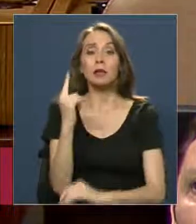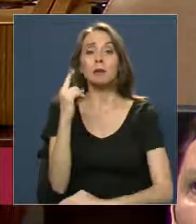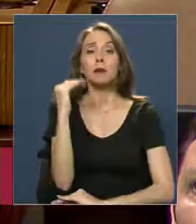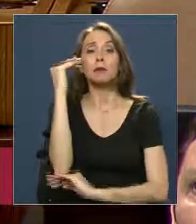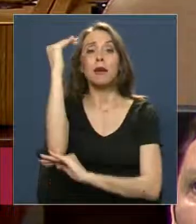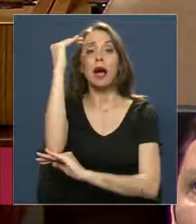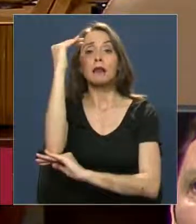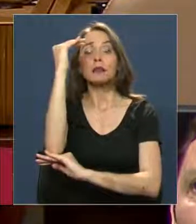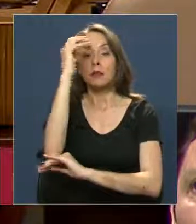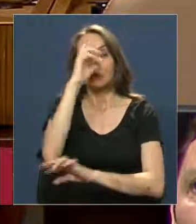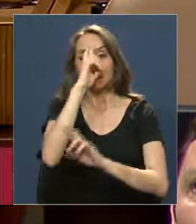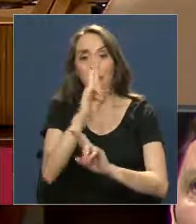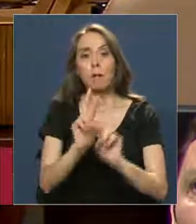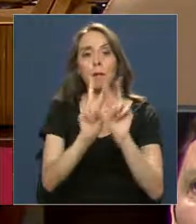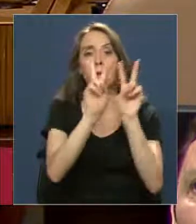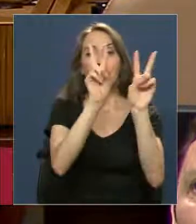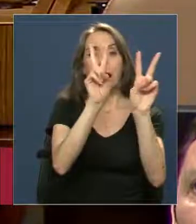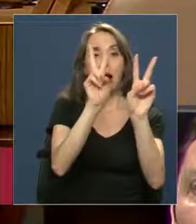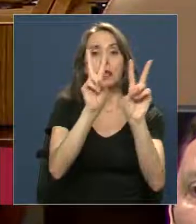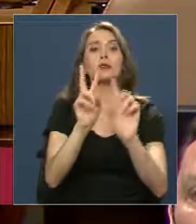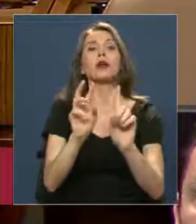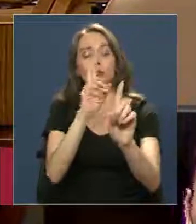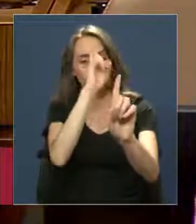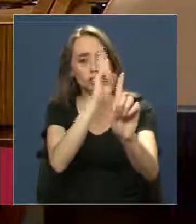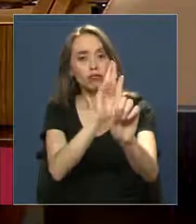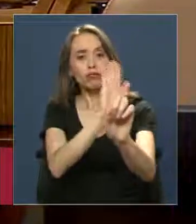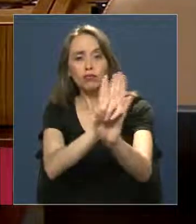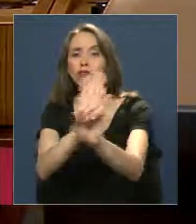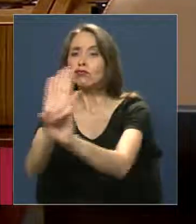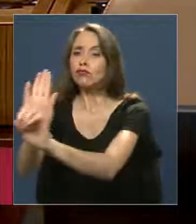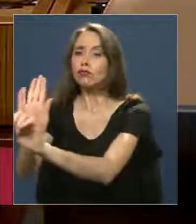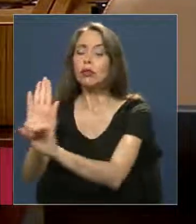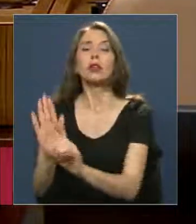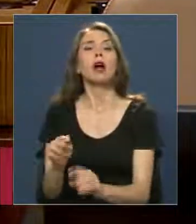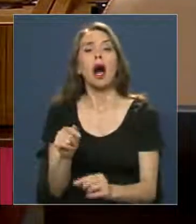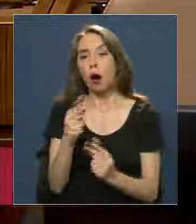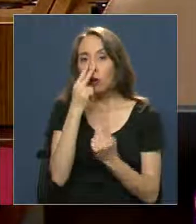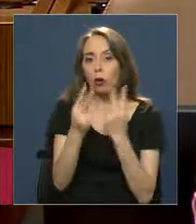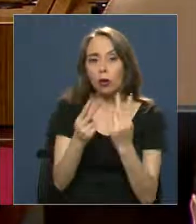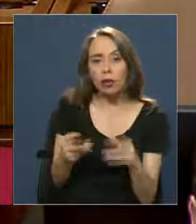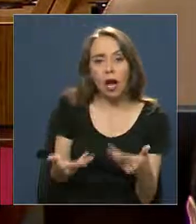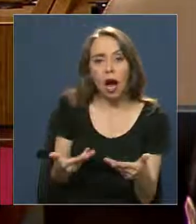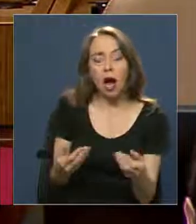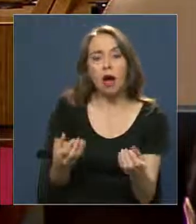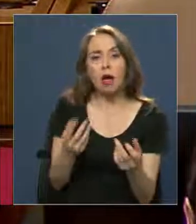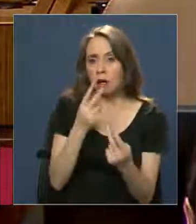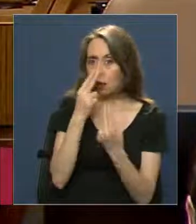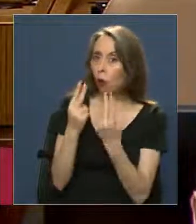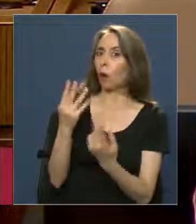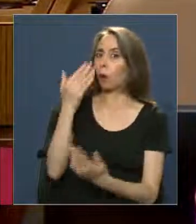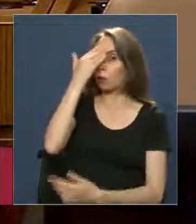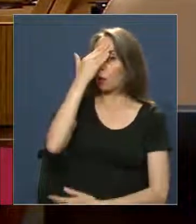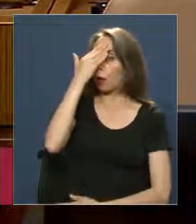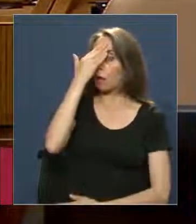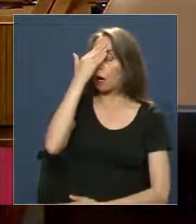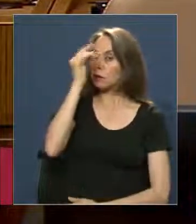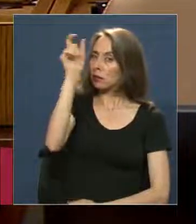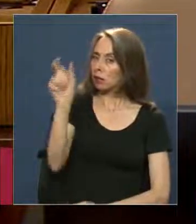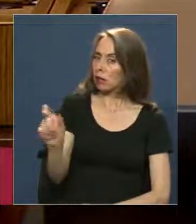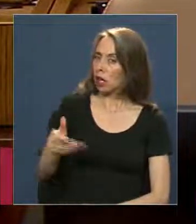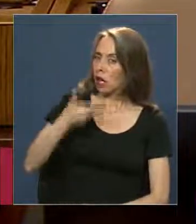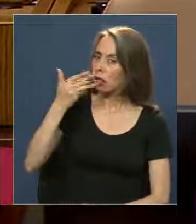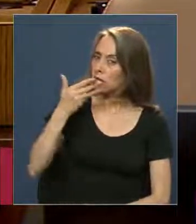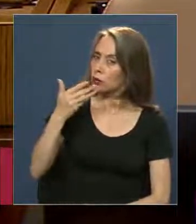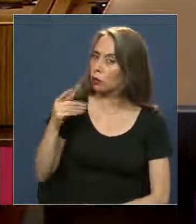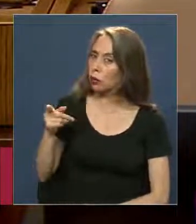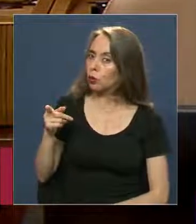tolerancia. Mucha preocupación genera en la actualidad algunos discursos que generan o contribuyen a